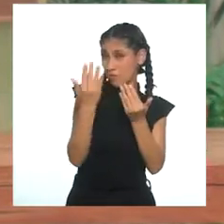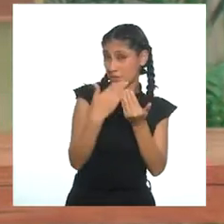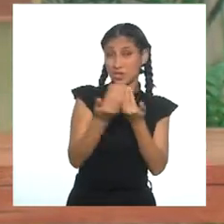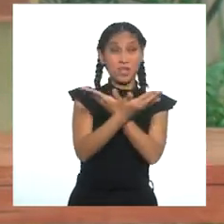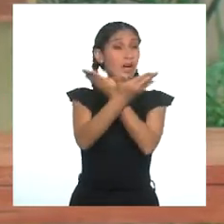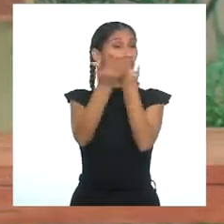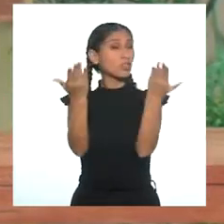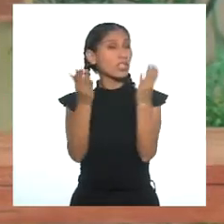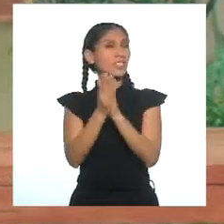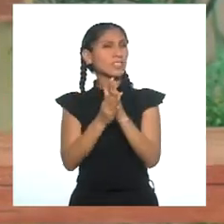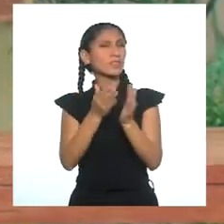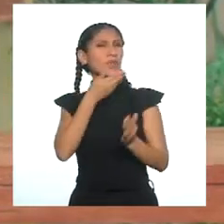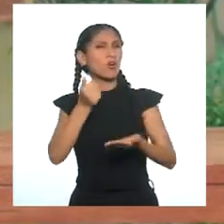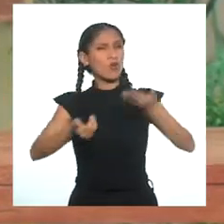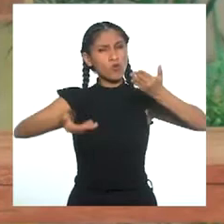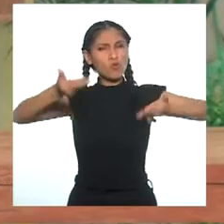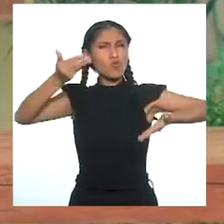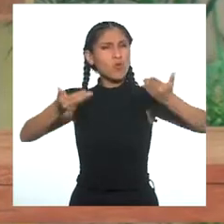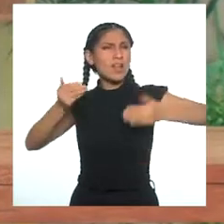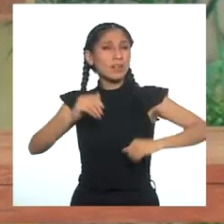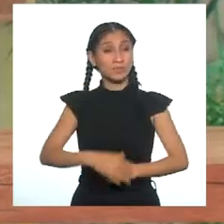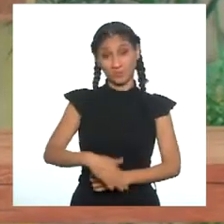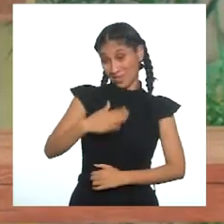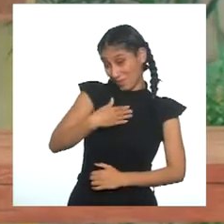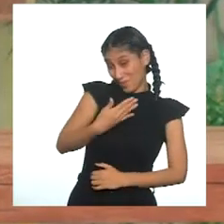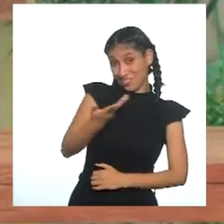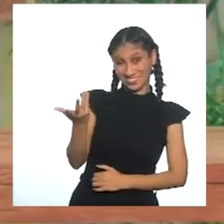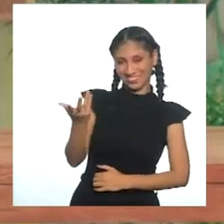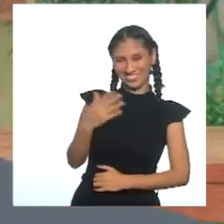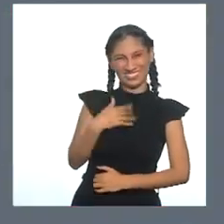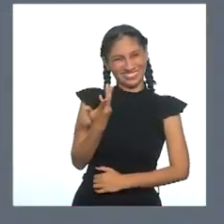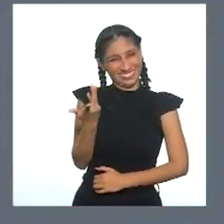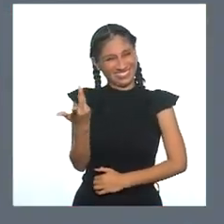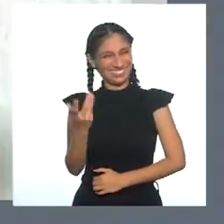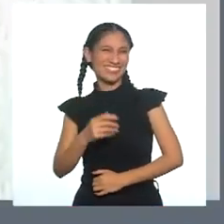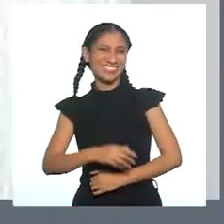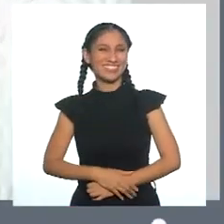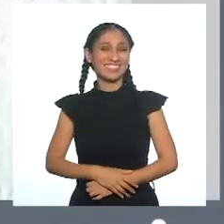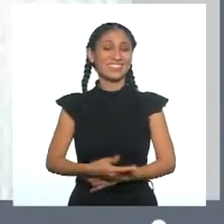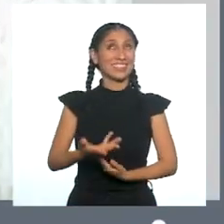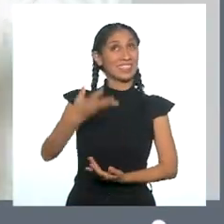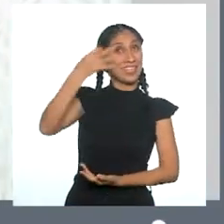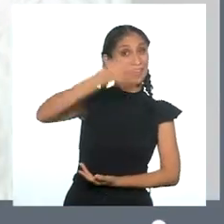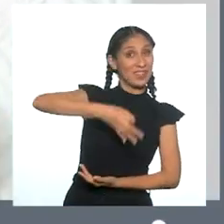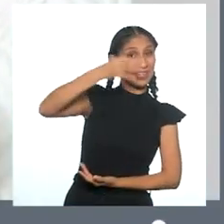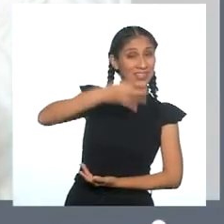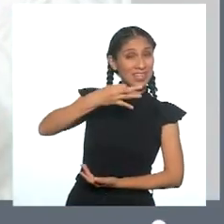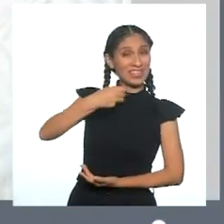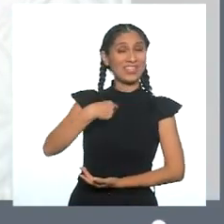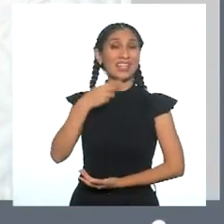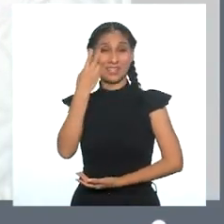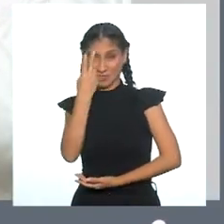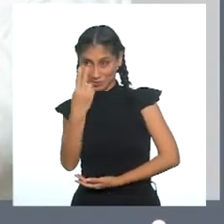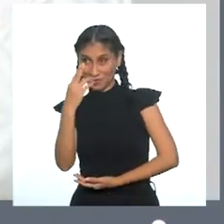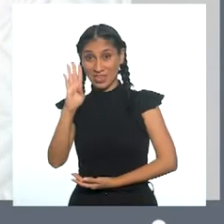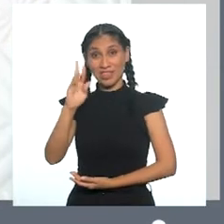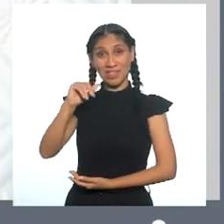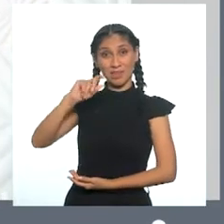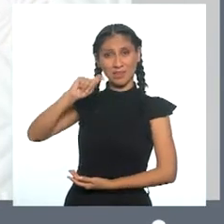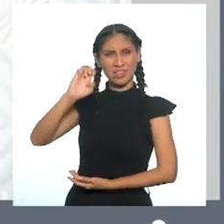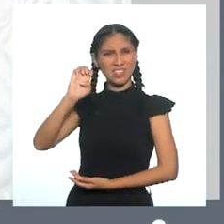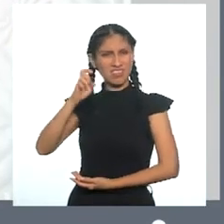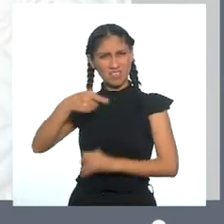ustedes, ¿cuál les pareció mejor? El mío era obvio. La verdad, a mí el de Brigitte es que